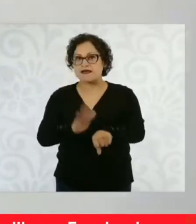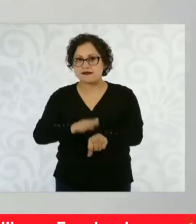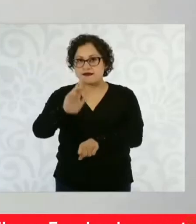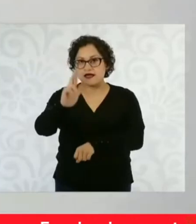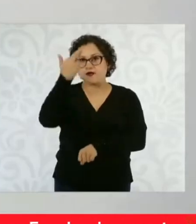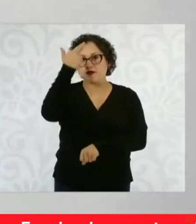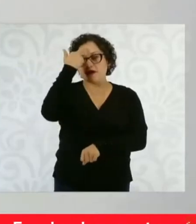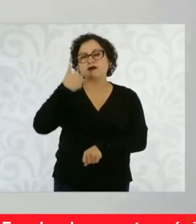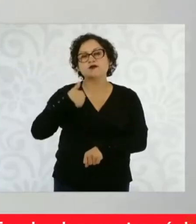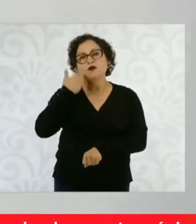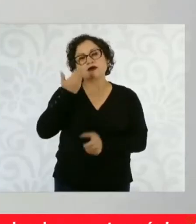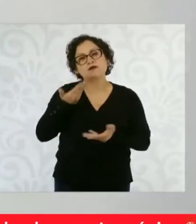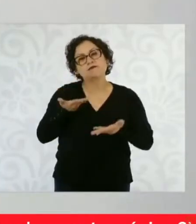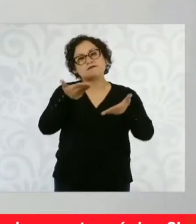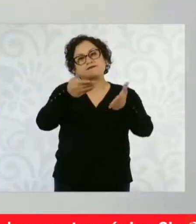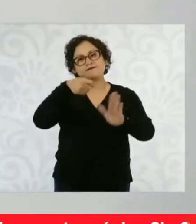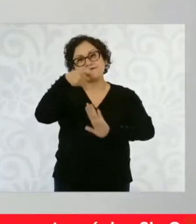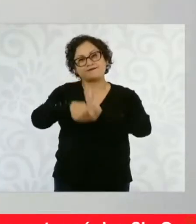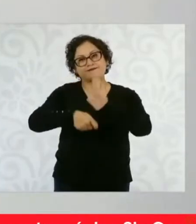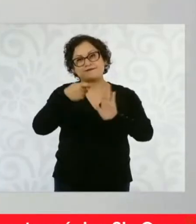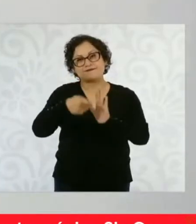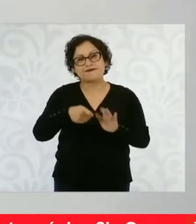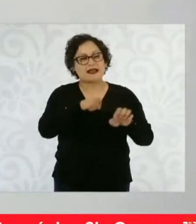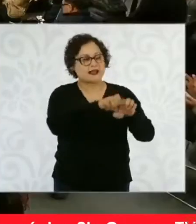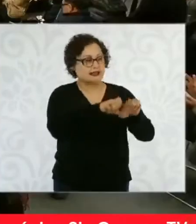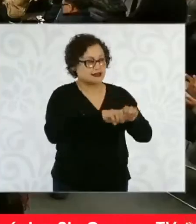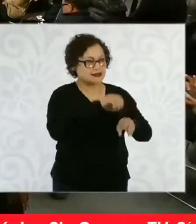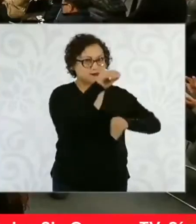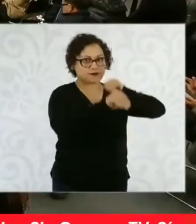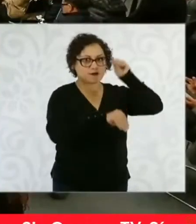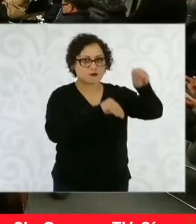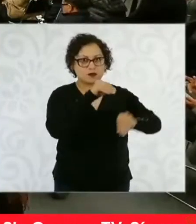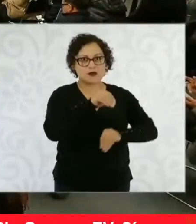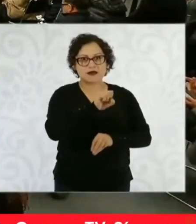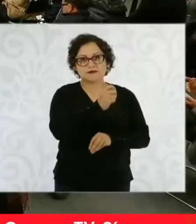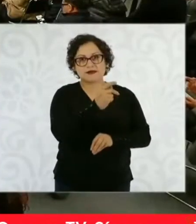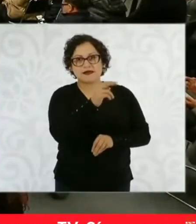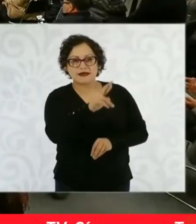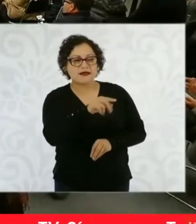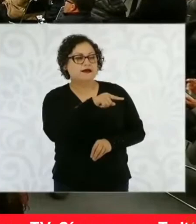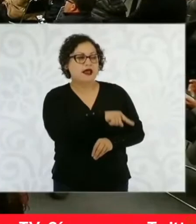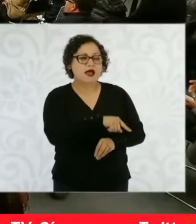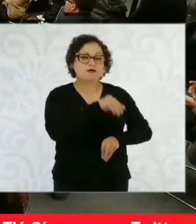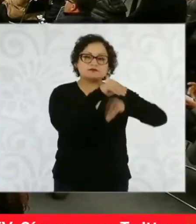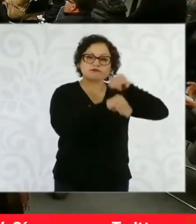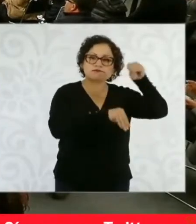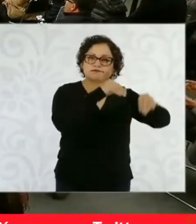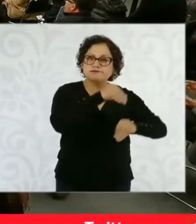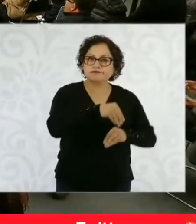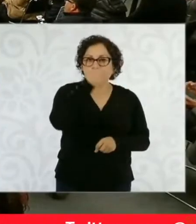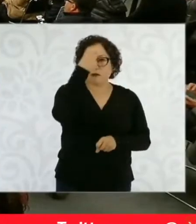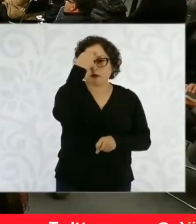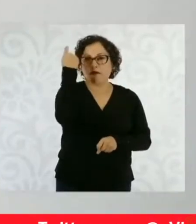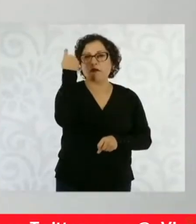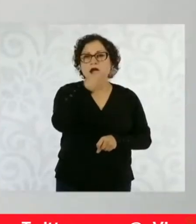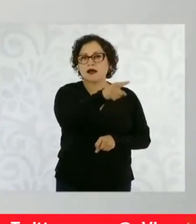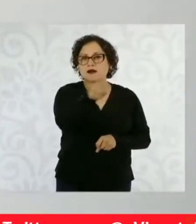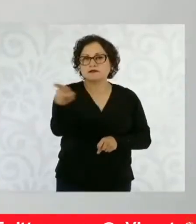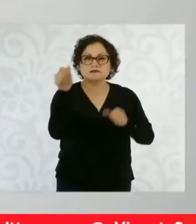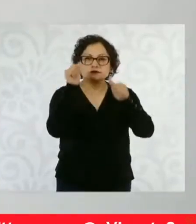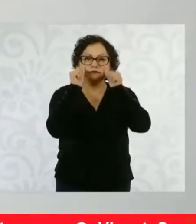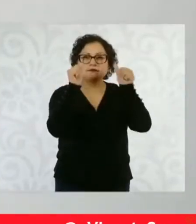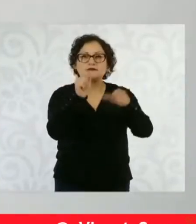viéramos la siguiente cápsula que preparó el equipo de SPR sobre las distintas acciones en las que se involucraron